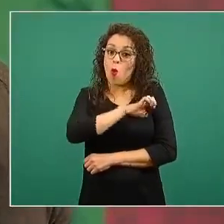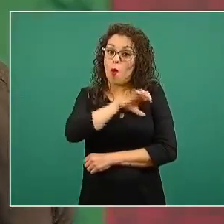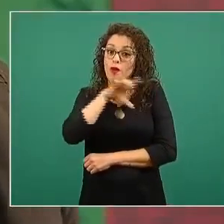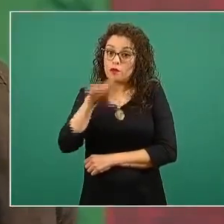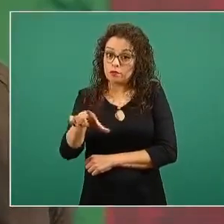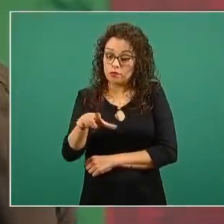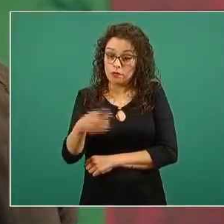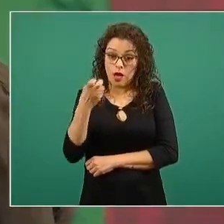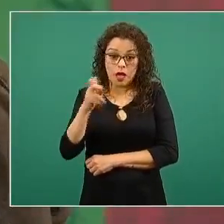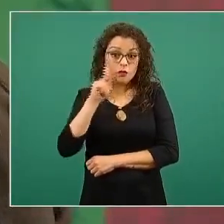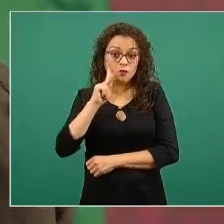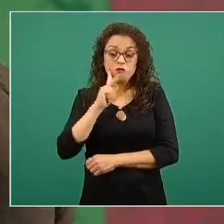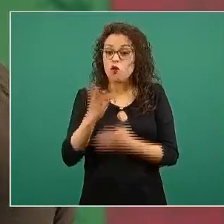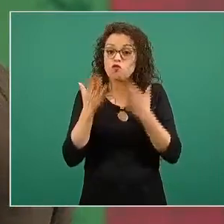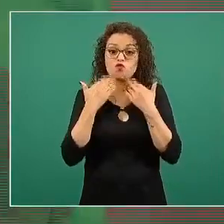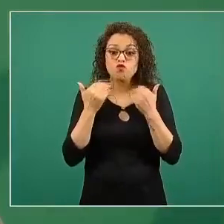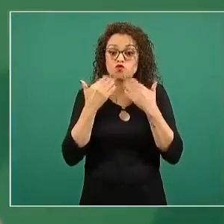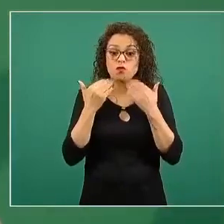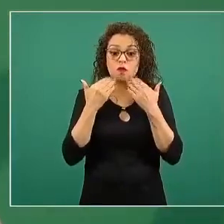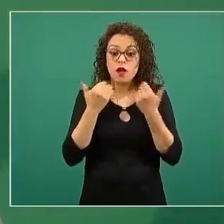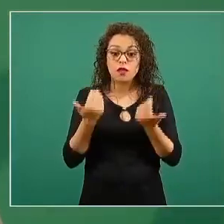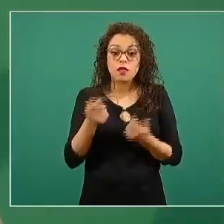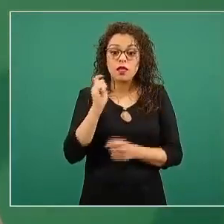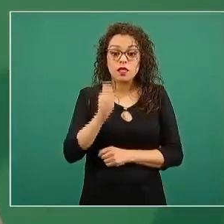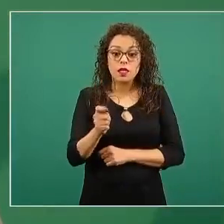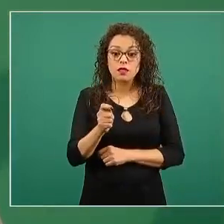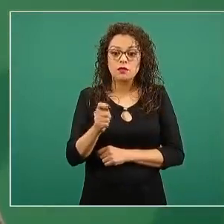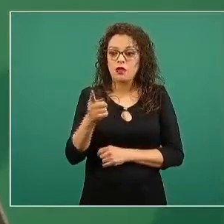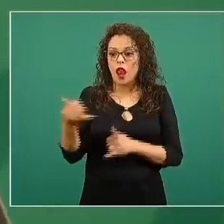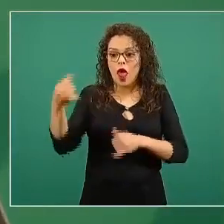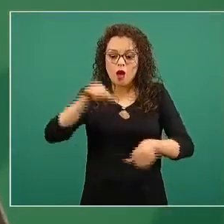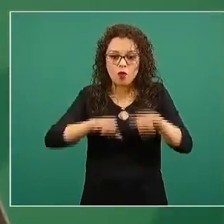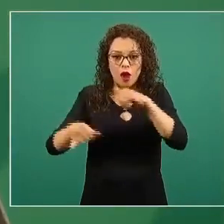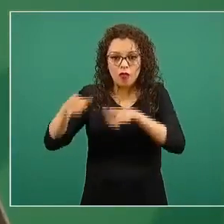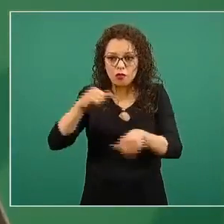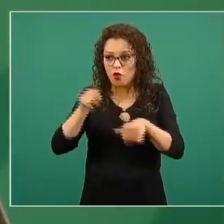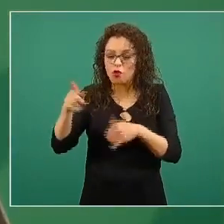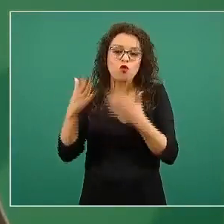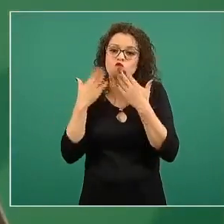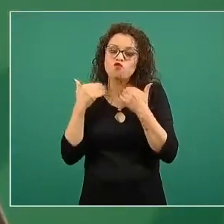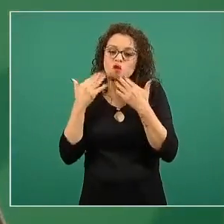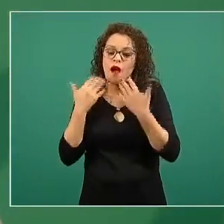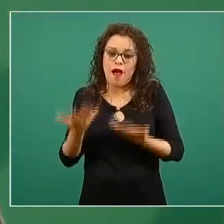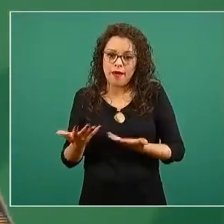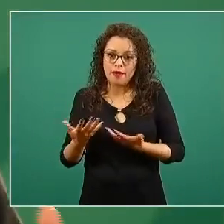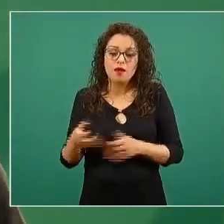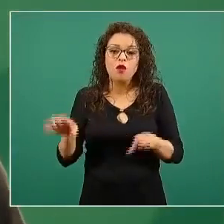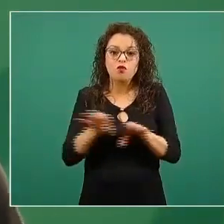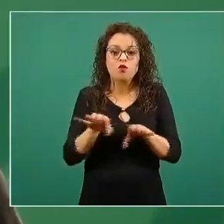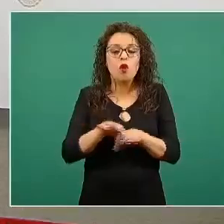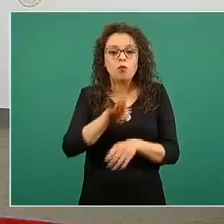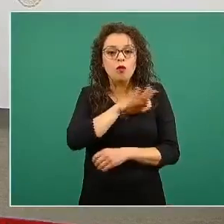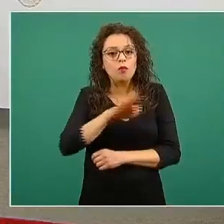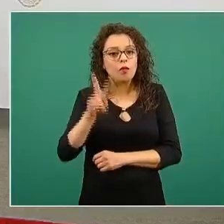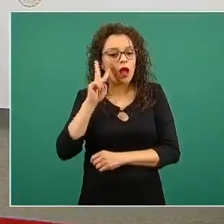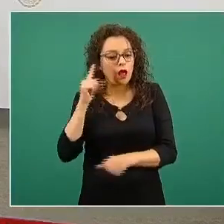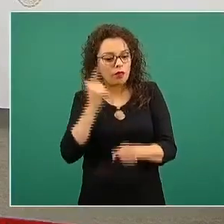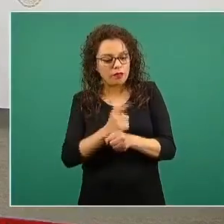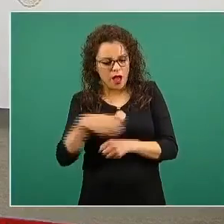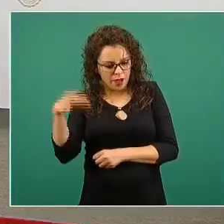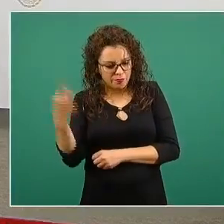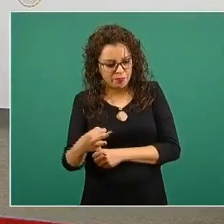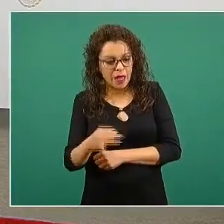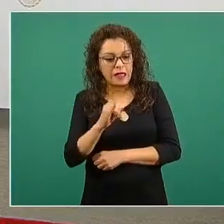está disponible normalmente en la mayoría de laboratorios. Entonces no habría la posibilidad de poder confirmar si una